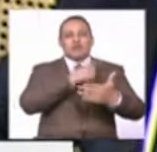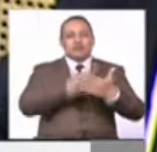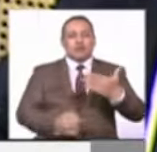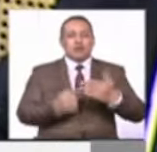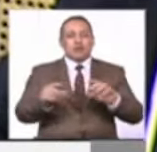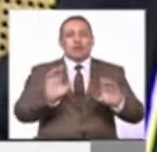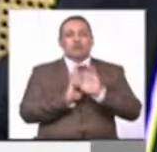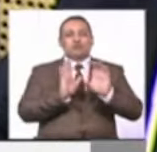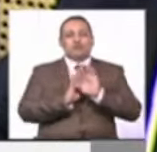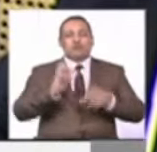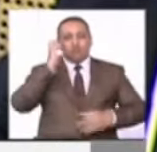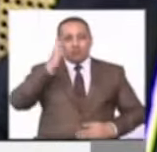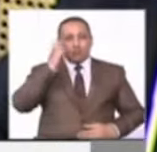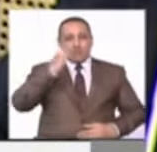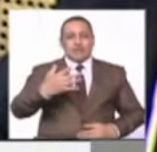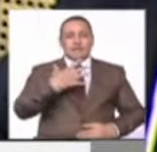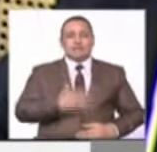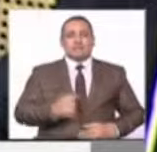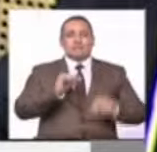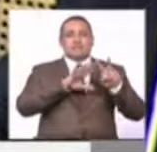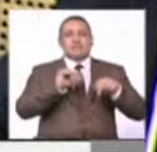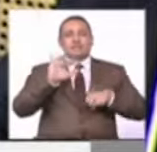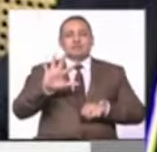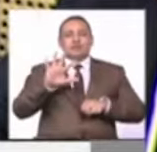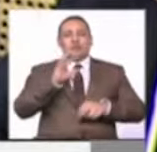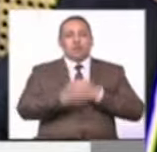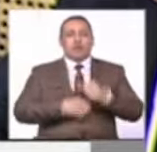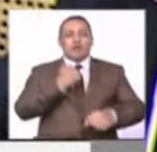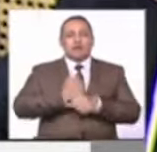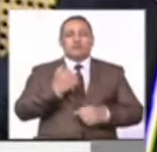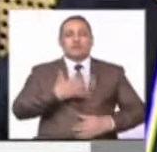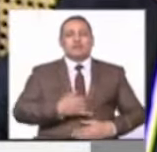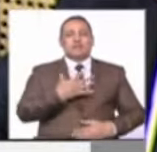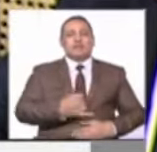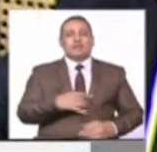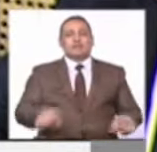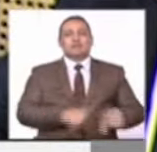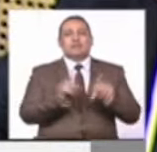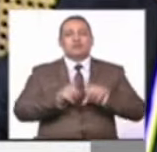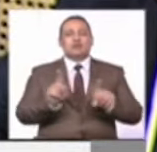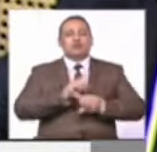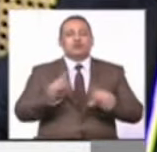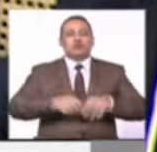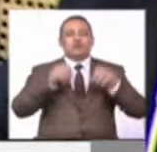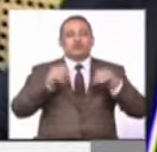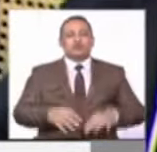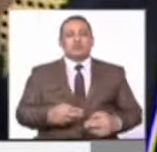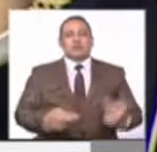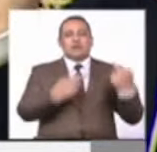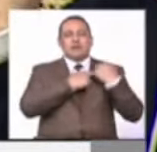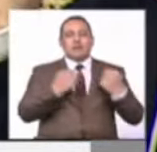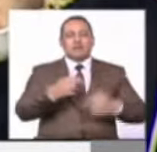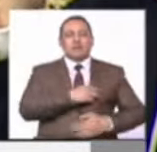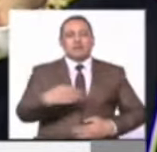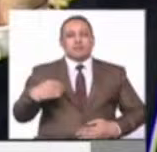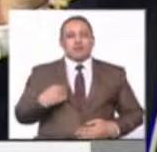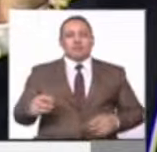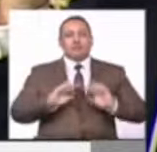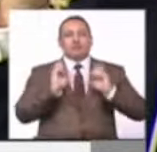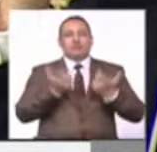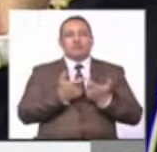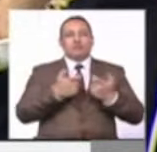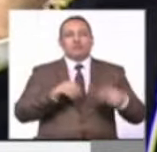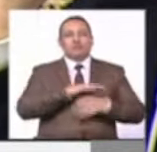Constitución al cumplir 75 años de edad y no renunciar al cargo de ser miembro de la junta